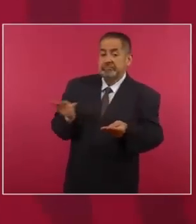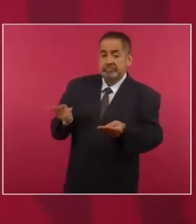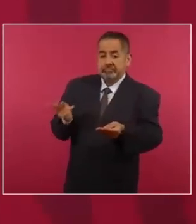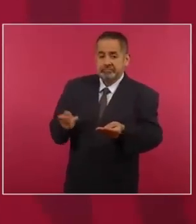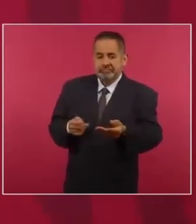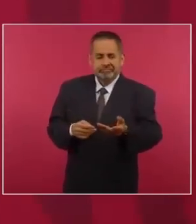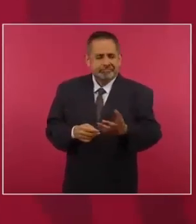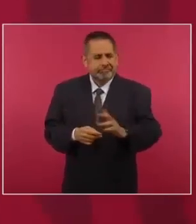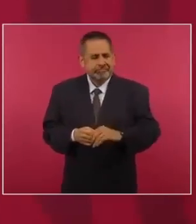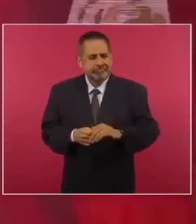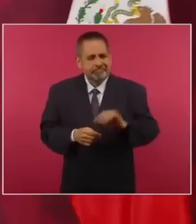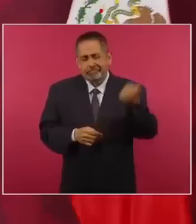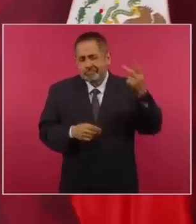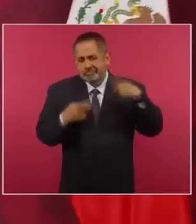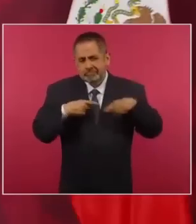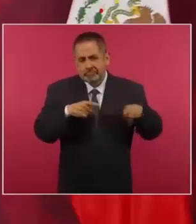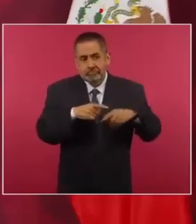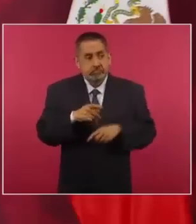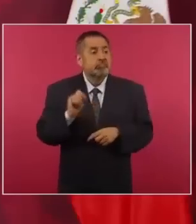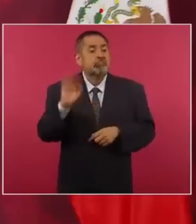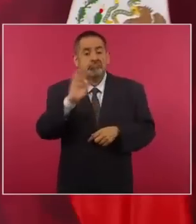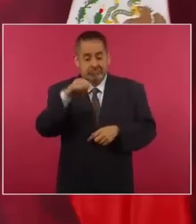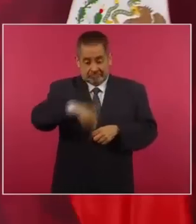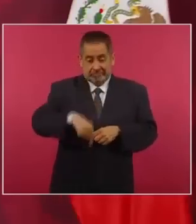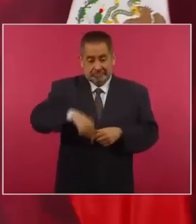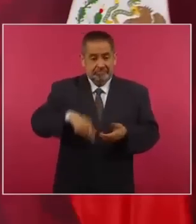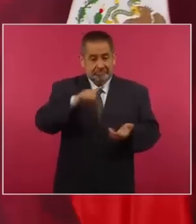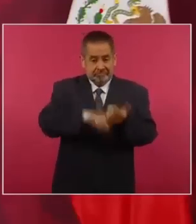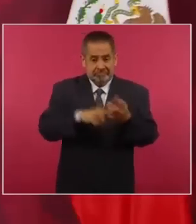O otros personajes de aquí.